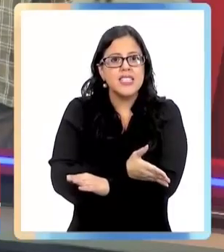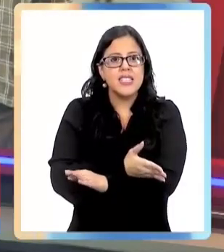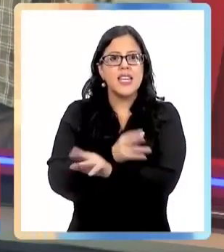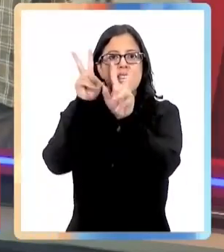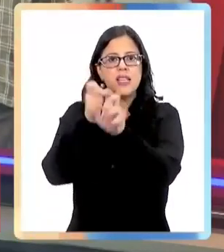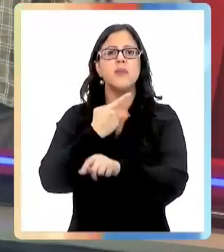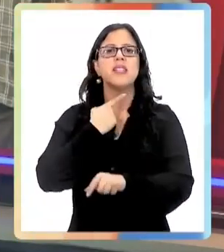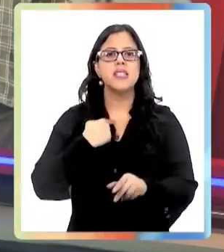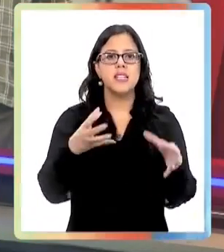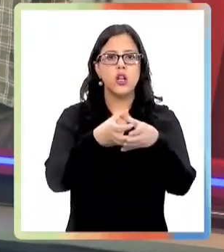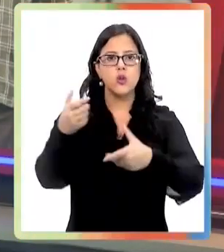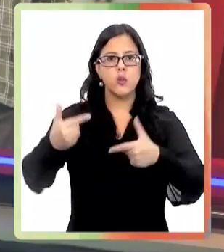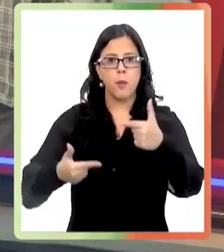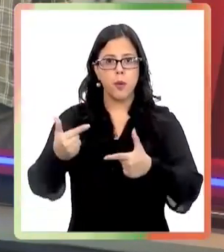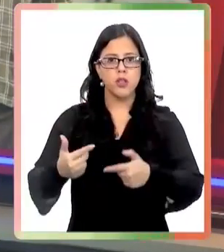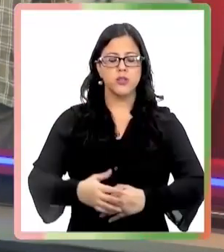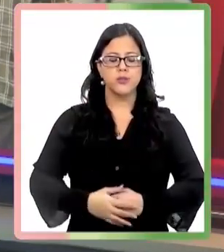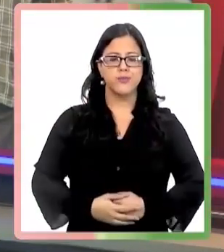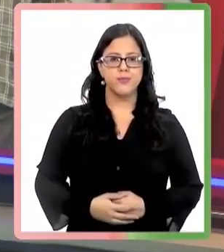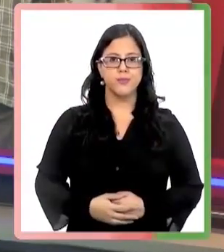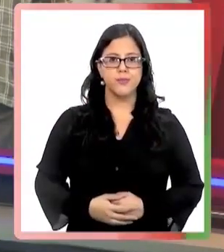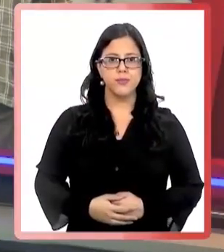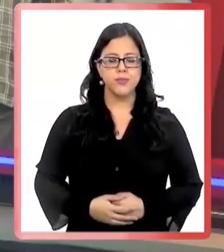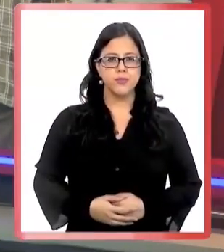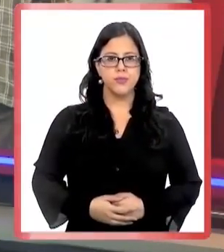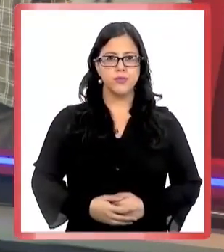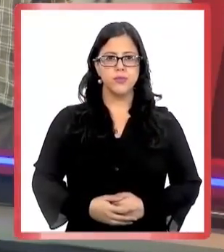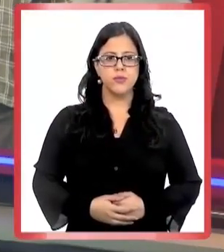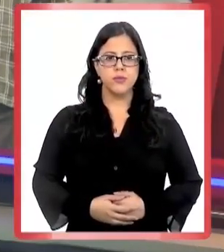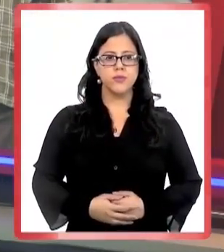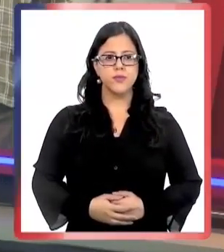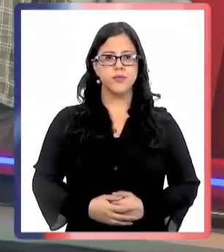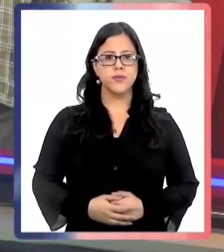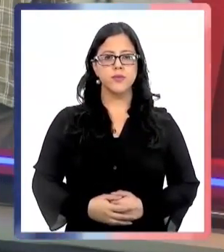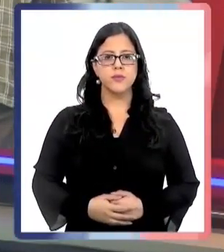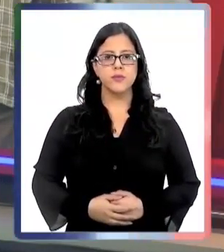están antes que los intereses de los partidos, dijo.